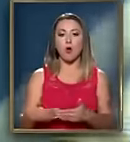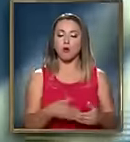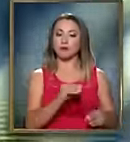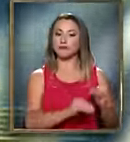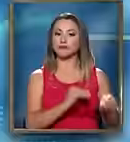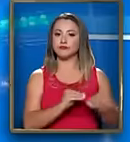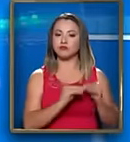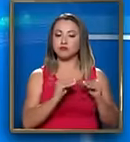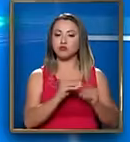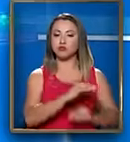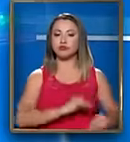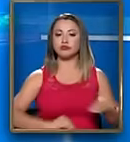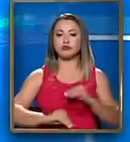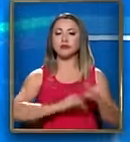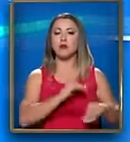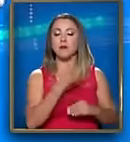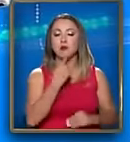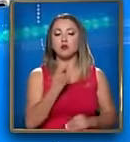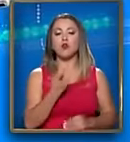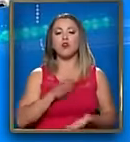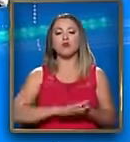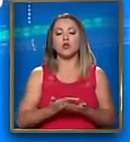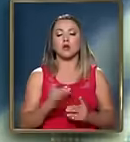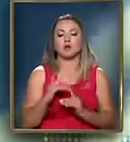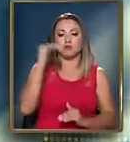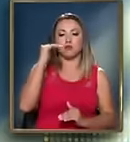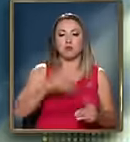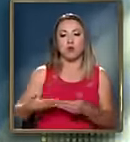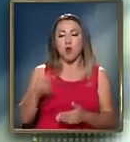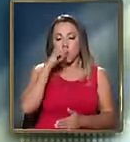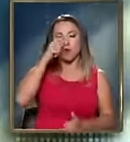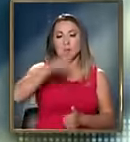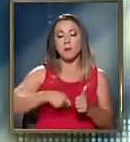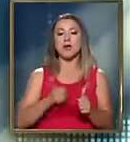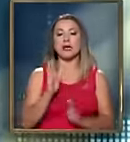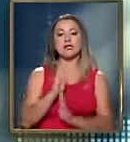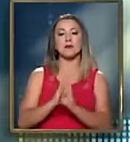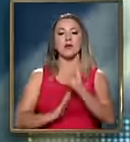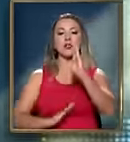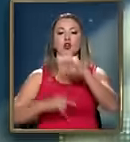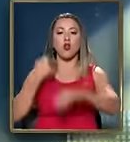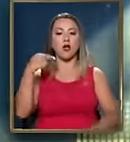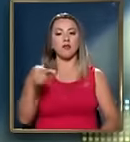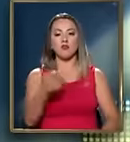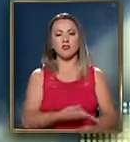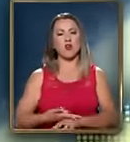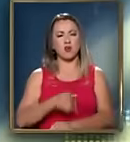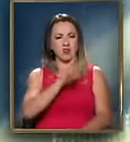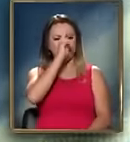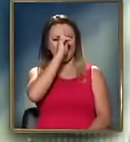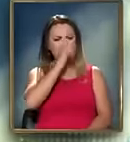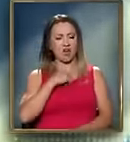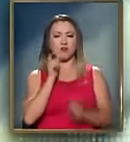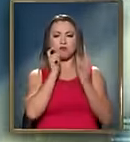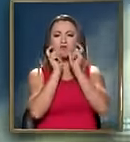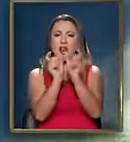la mamá le preguntó por la estatura de la guagua, le dijo, no, en el último mes tuvo un crecimiento negativo. Esa weá como que le llamó la atención.